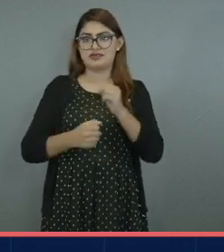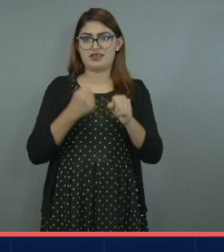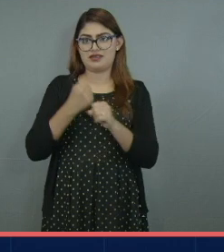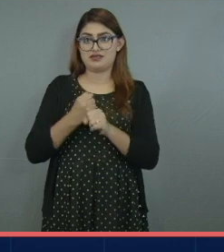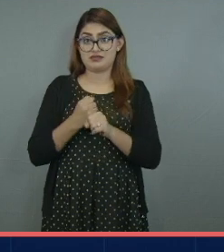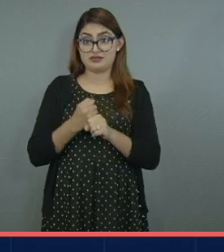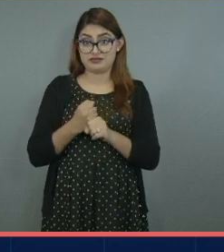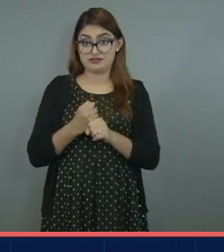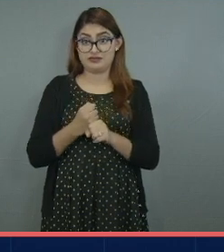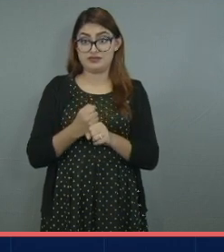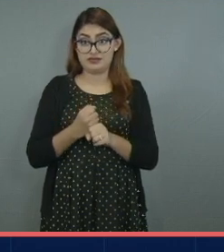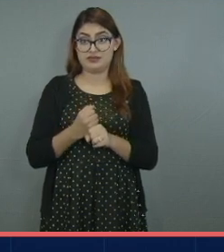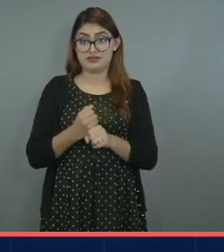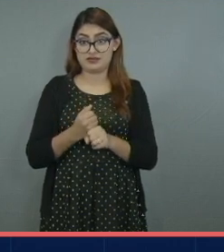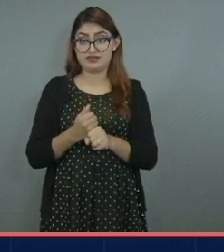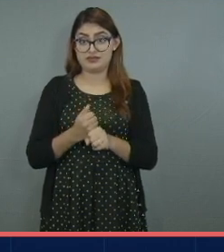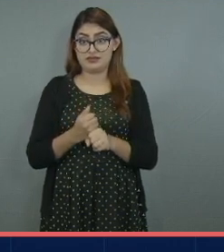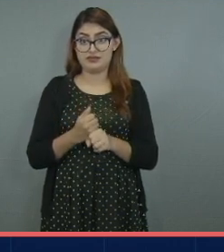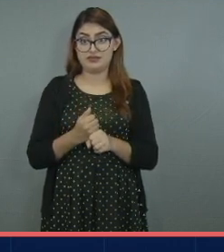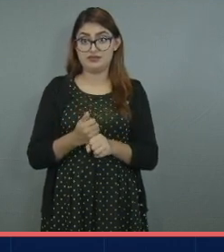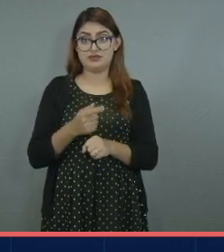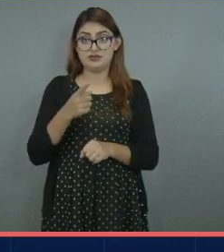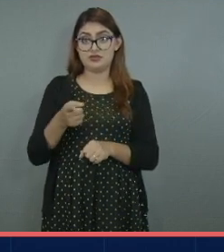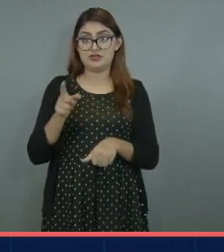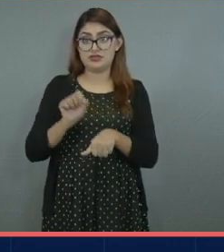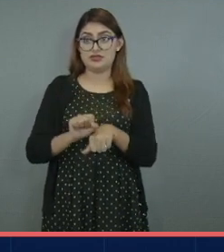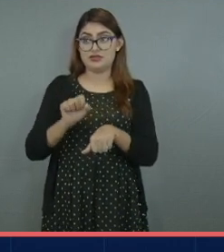años. 100 pesos a la semana.